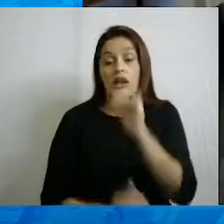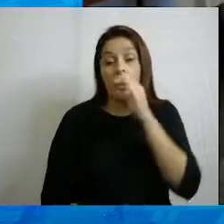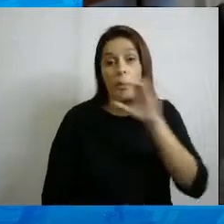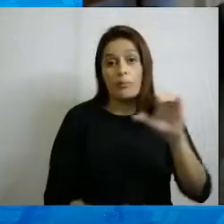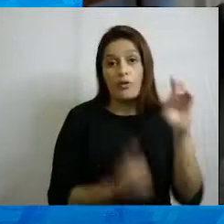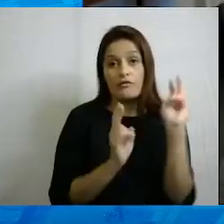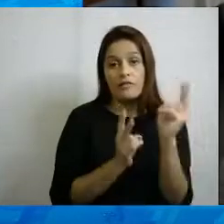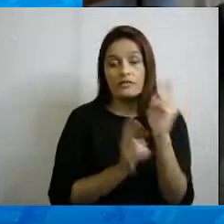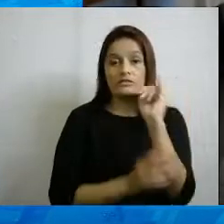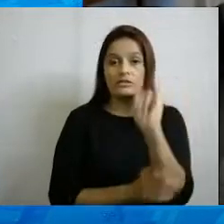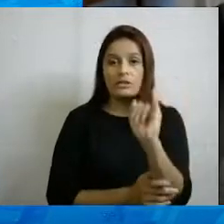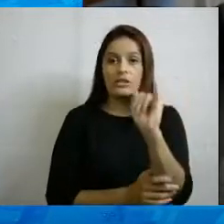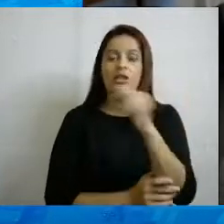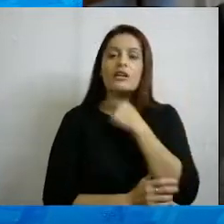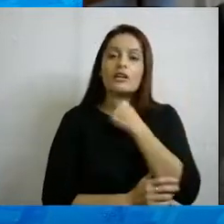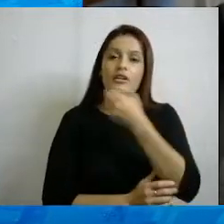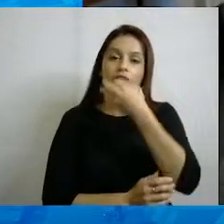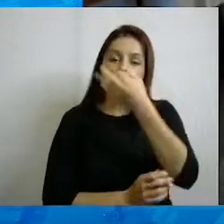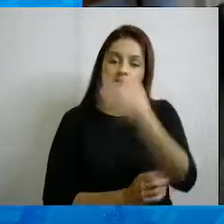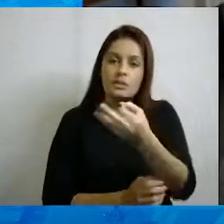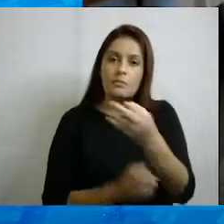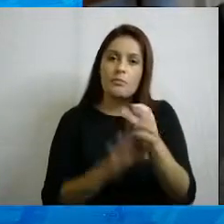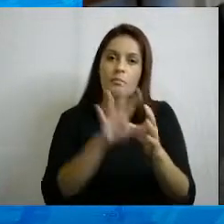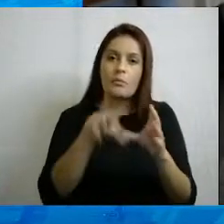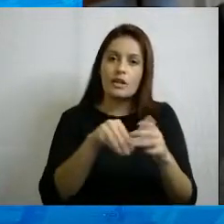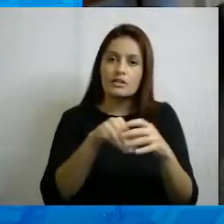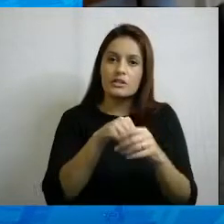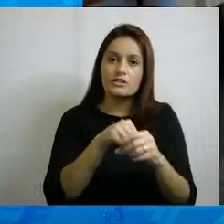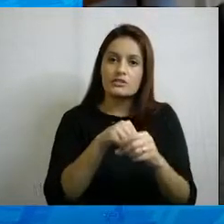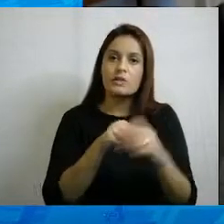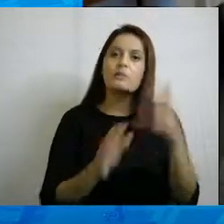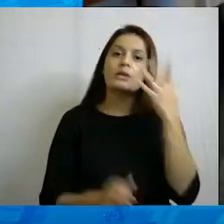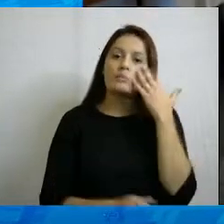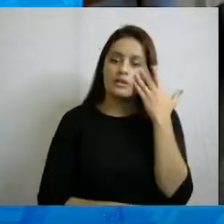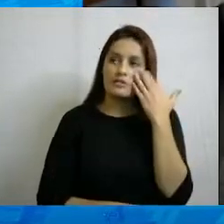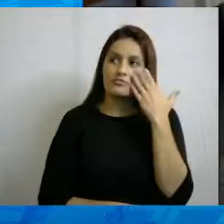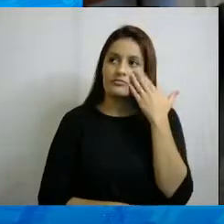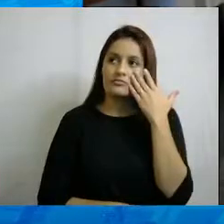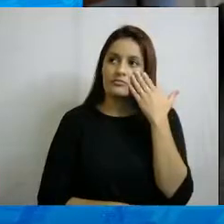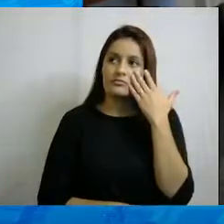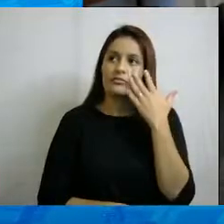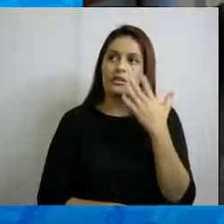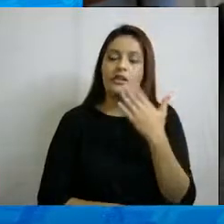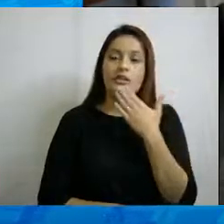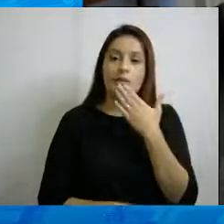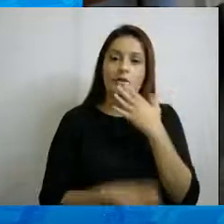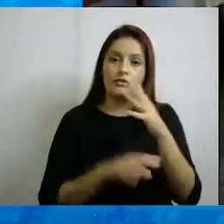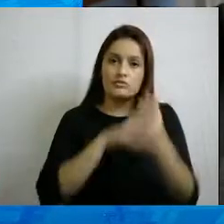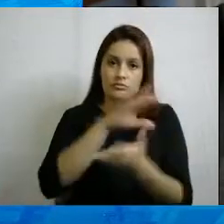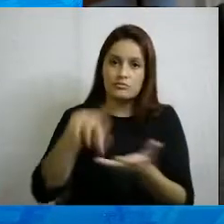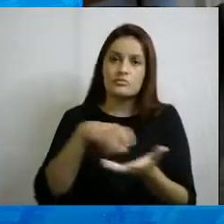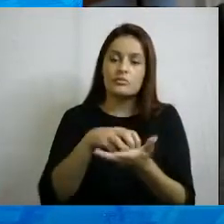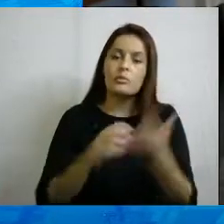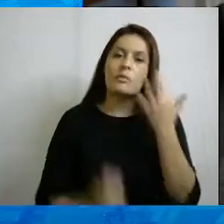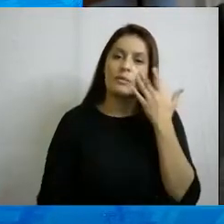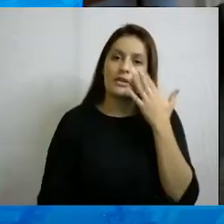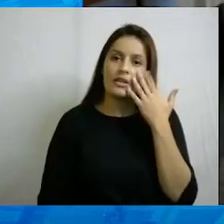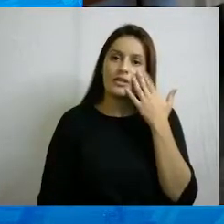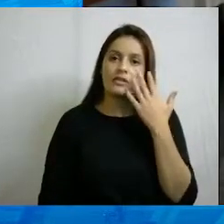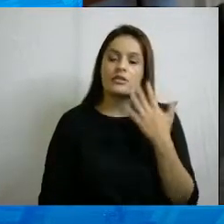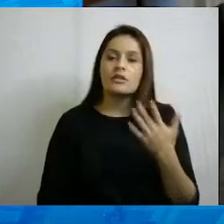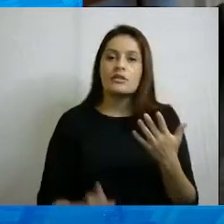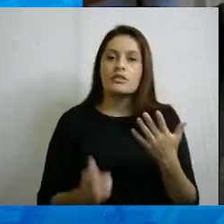también quiero mencionarle que pertenecemos a la comuna de Melipilla. Somos parte de ustedes. Así